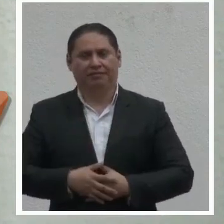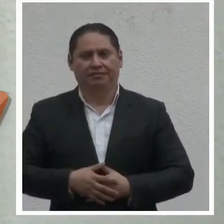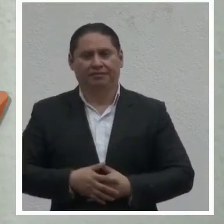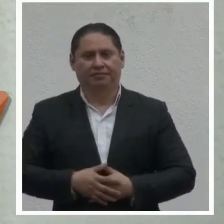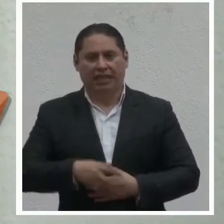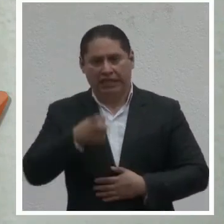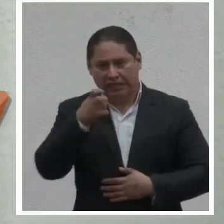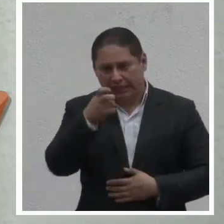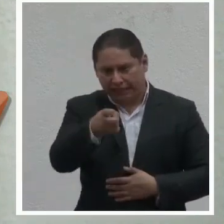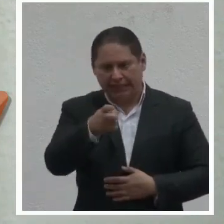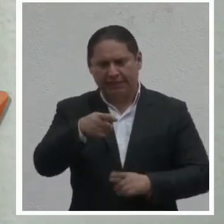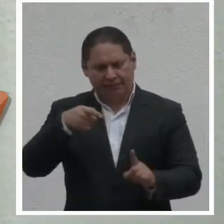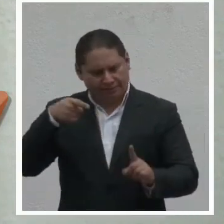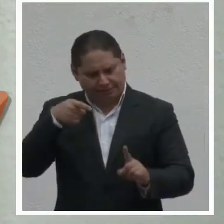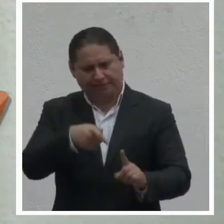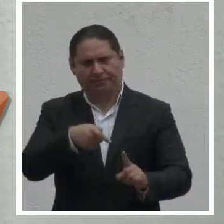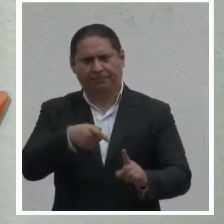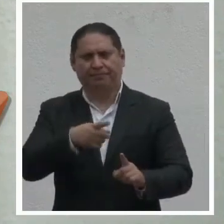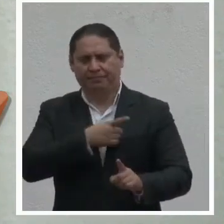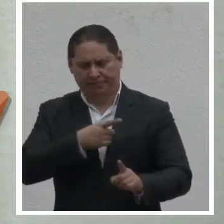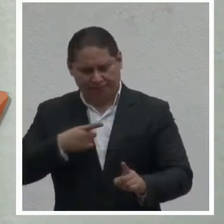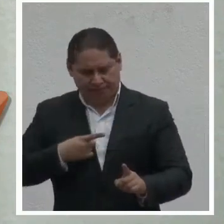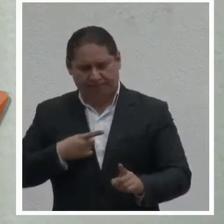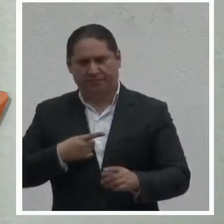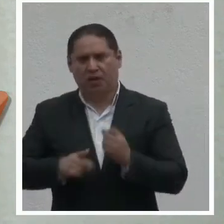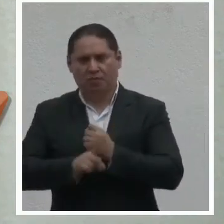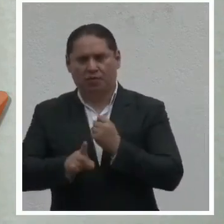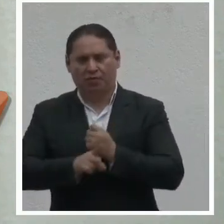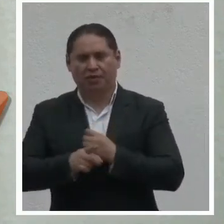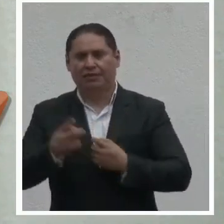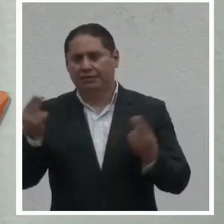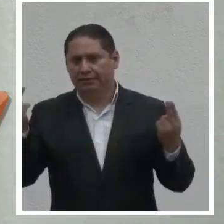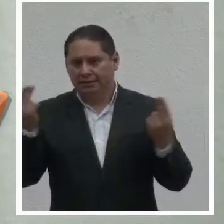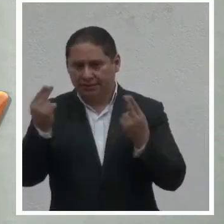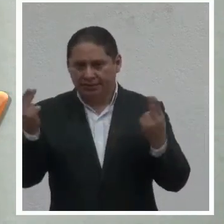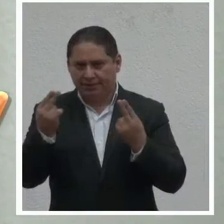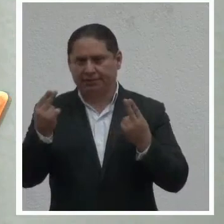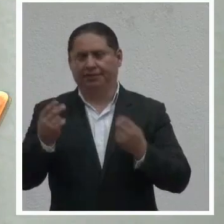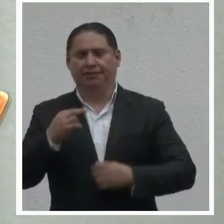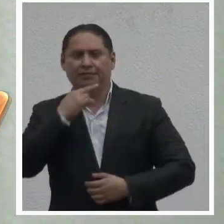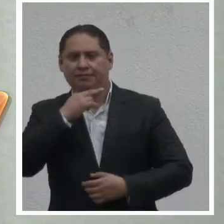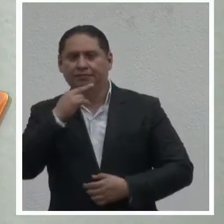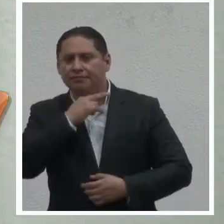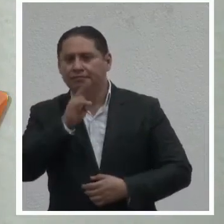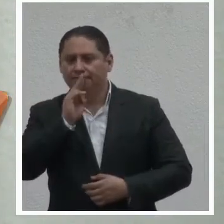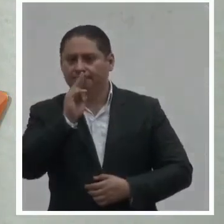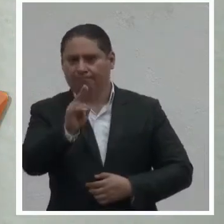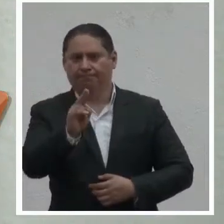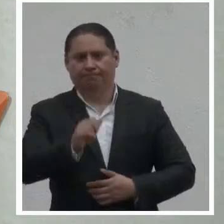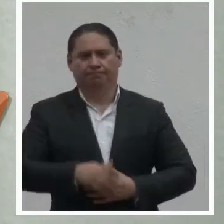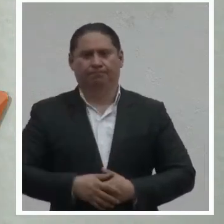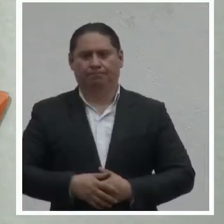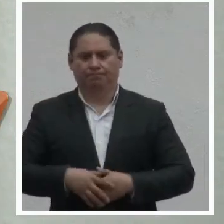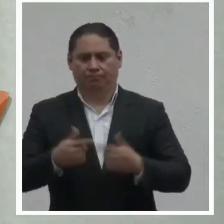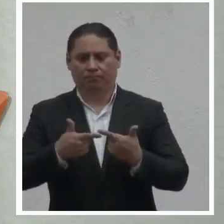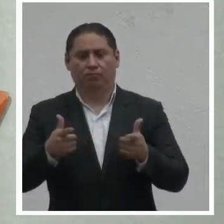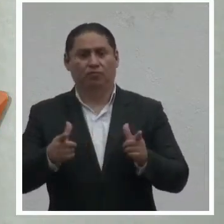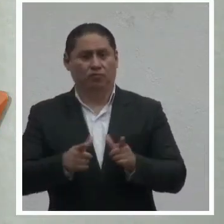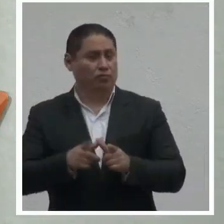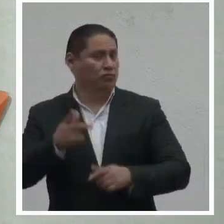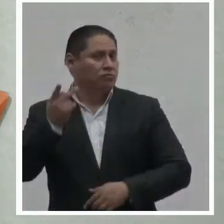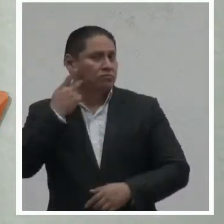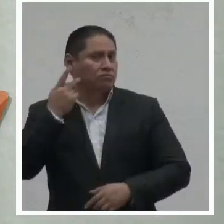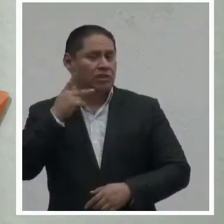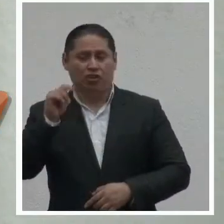debe ir a lo esencial, ahí está el problema y ahí se requieren las soluciones urgentes. el Partido Republicano está en campaña y